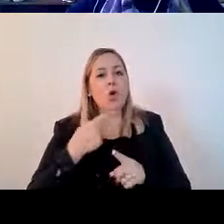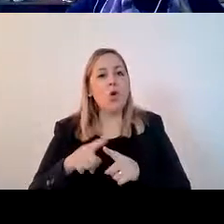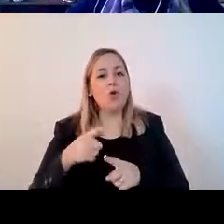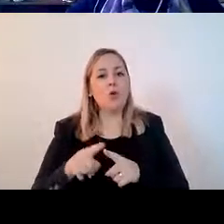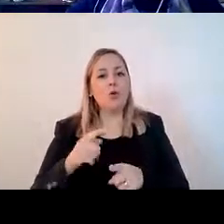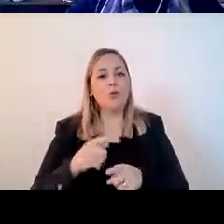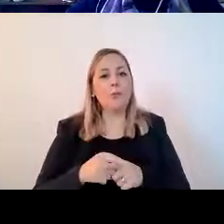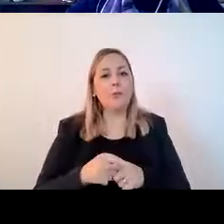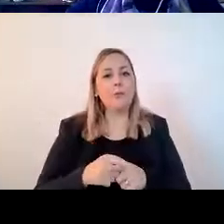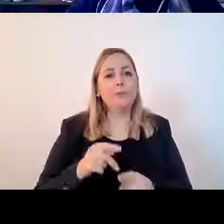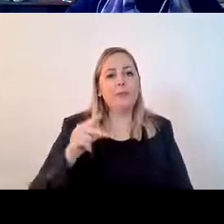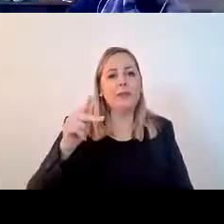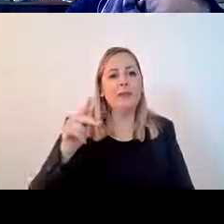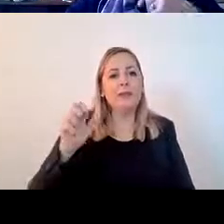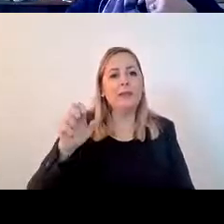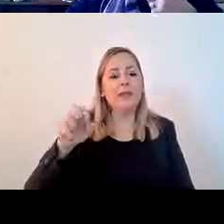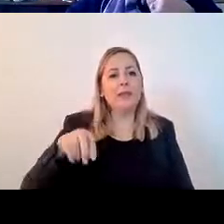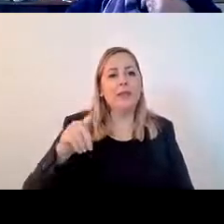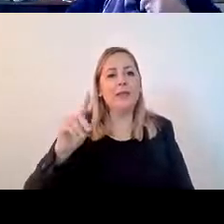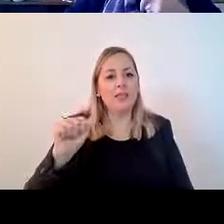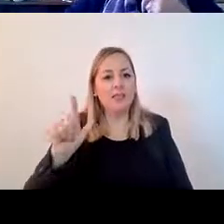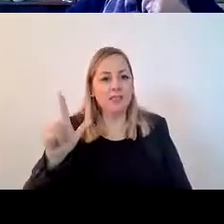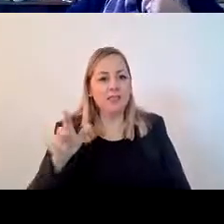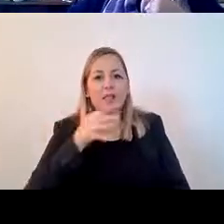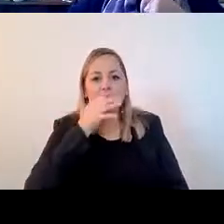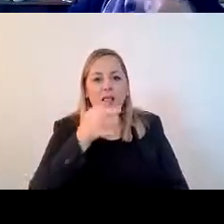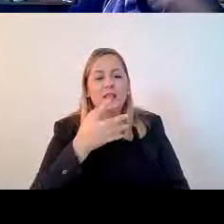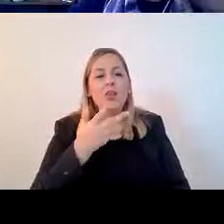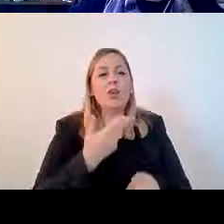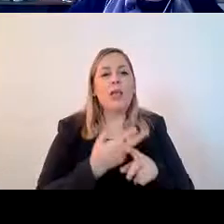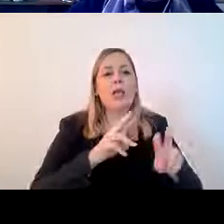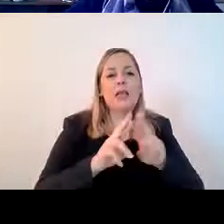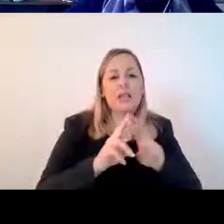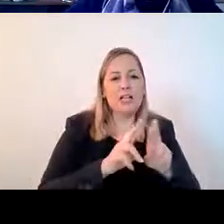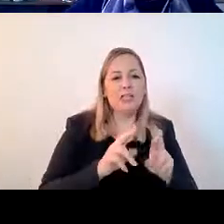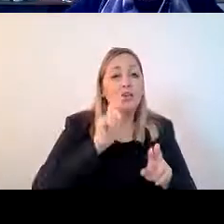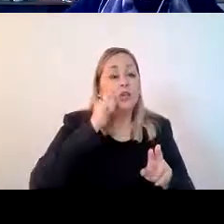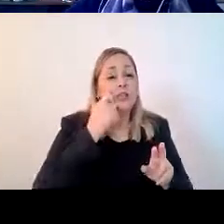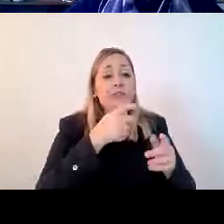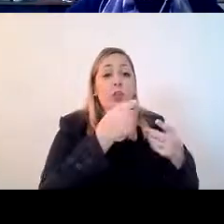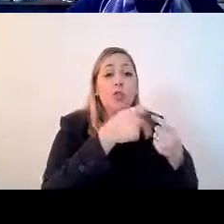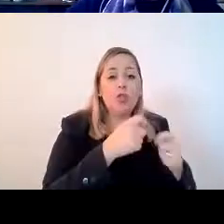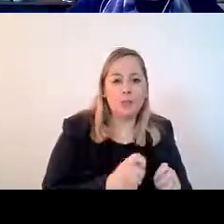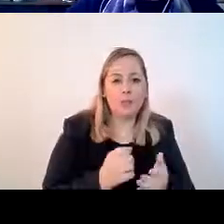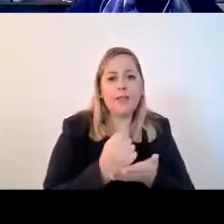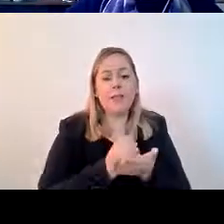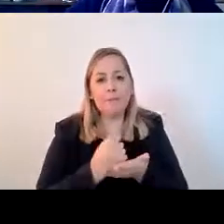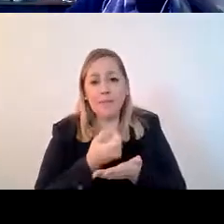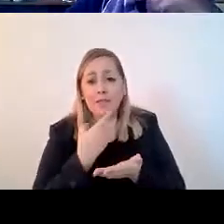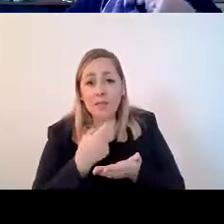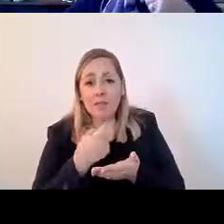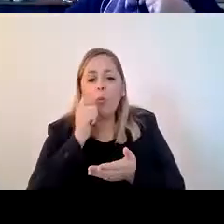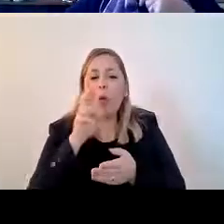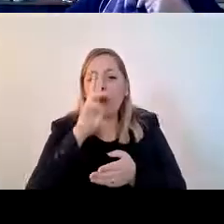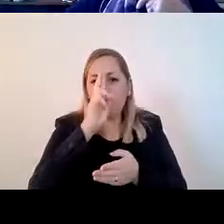las experiencias de hiperactivo en relación al significado del diagnóstico, del medicamento, cuál es el rol materno, cuáles son las